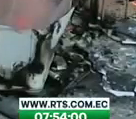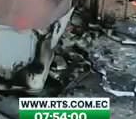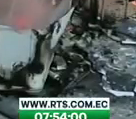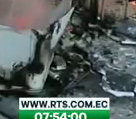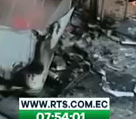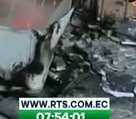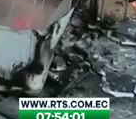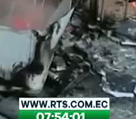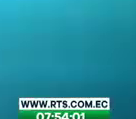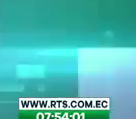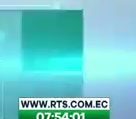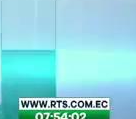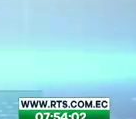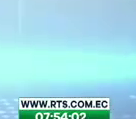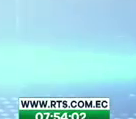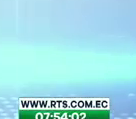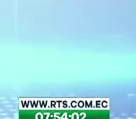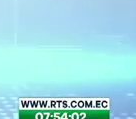centro de Santiago.